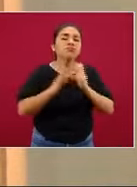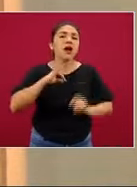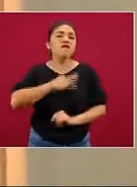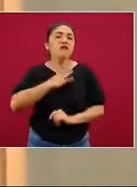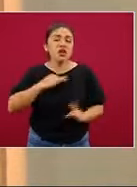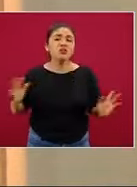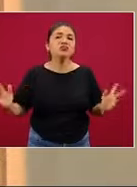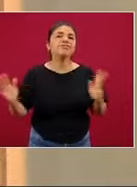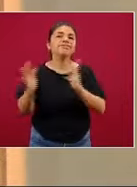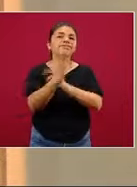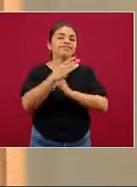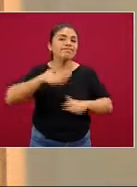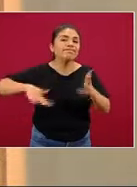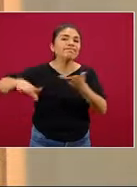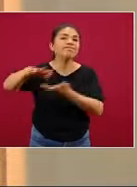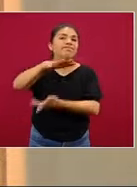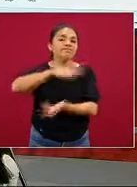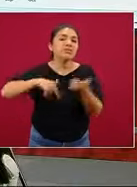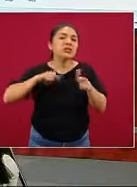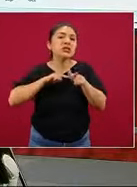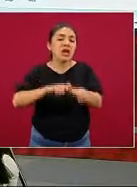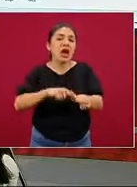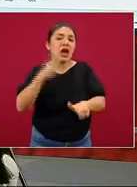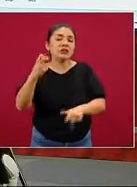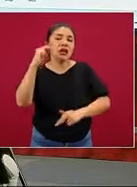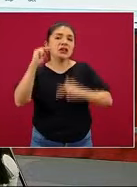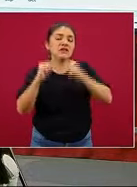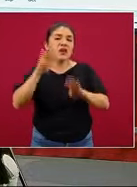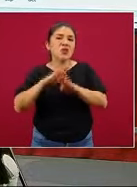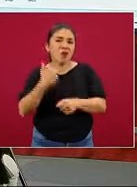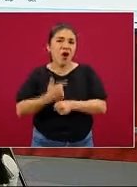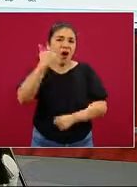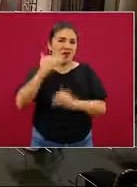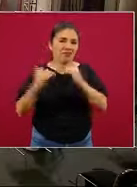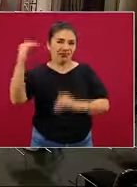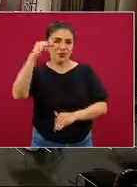se ha mantenido en este nivel de riesgo alto.